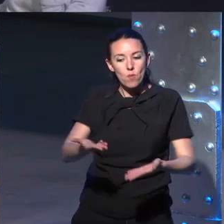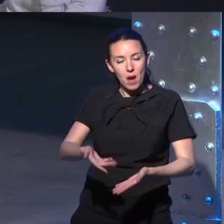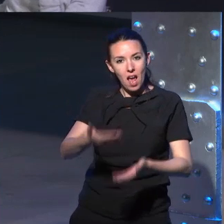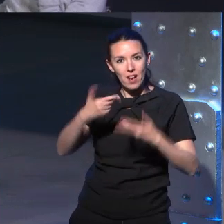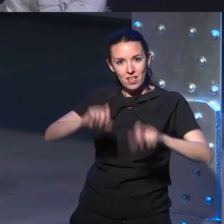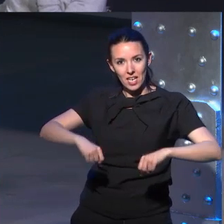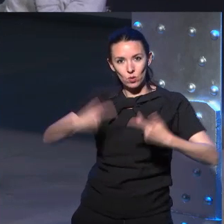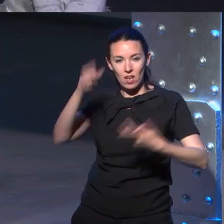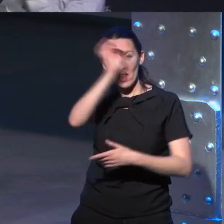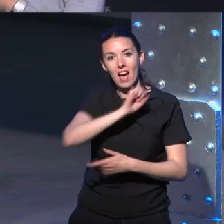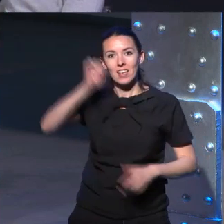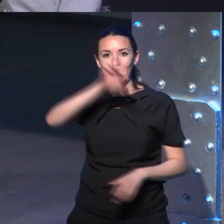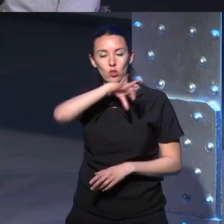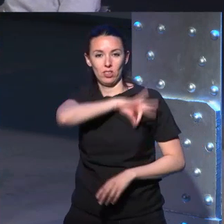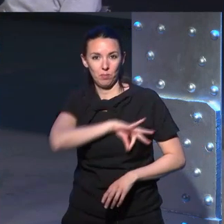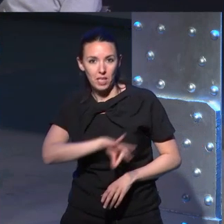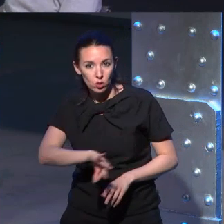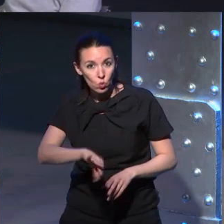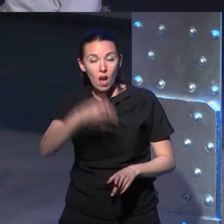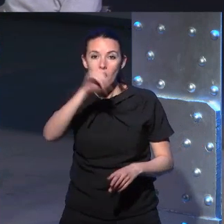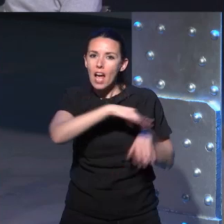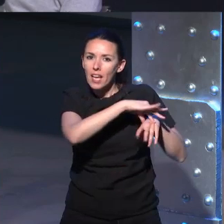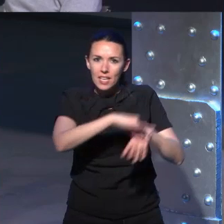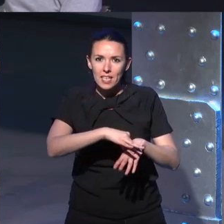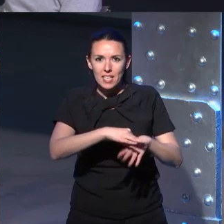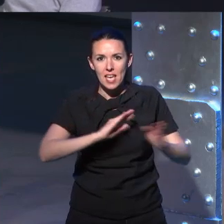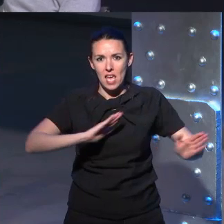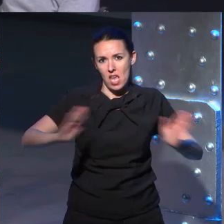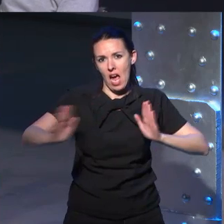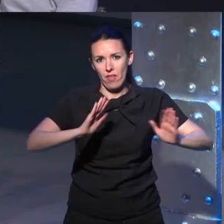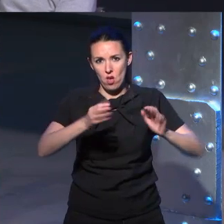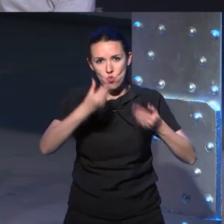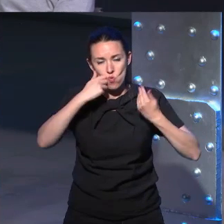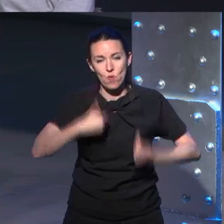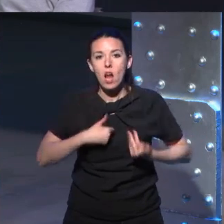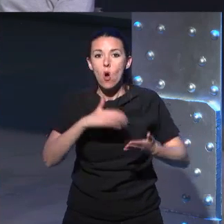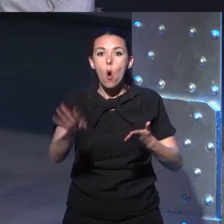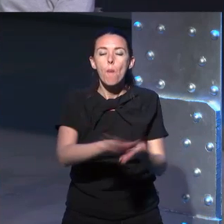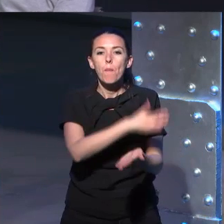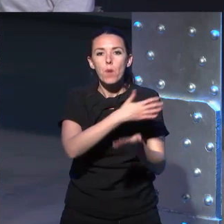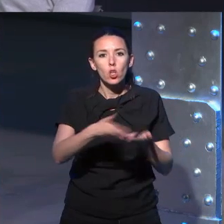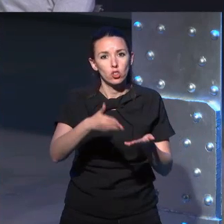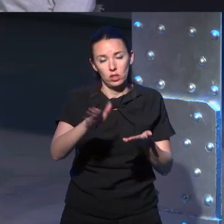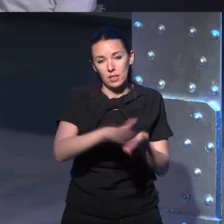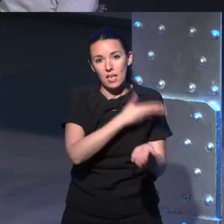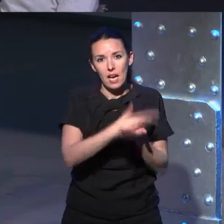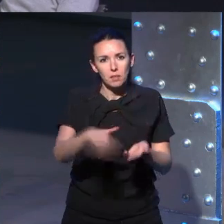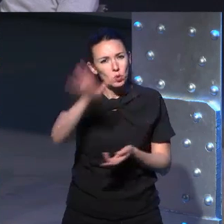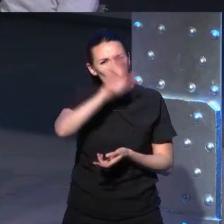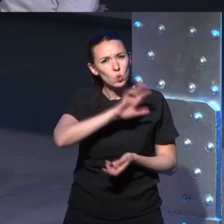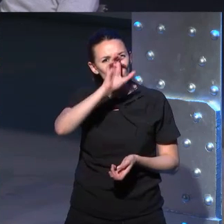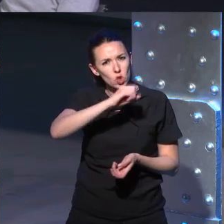canto espiritual del pueblo inuit, la guía de una epopeya humana, la prosa poética, un prontuario de